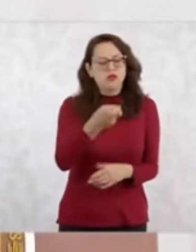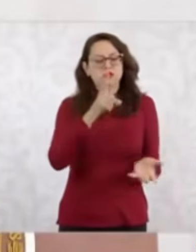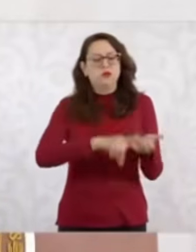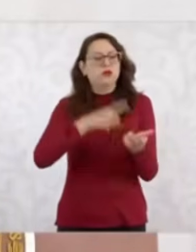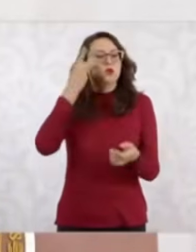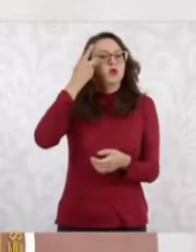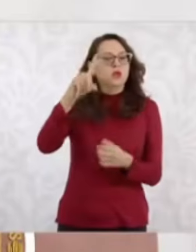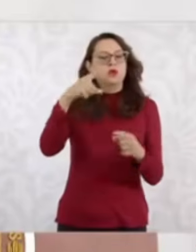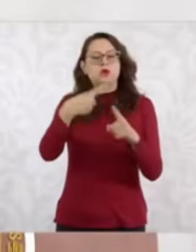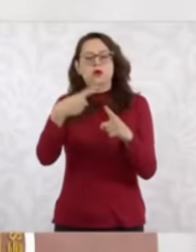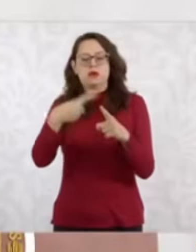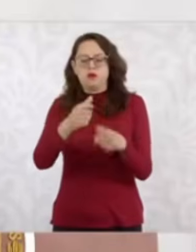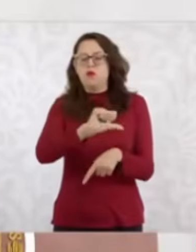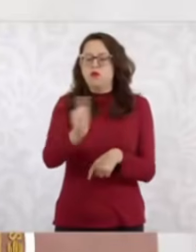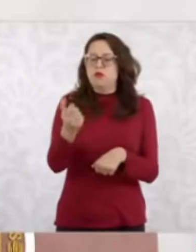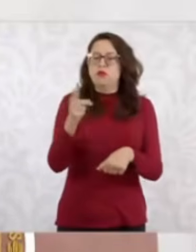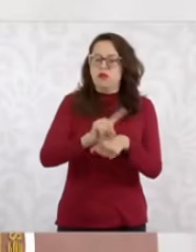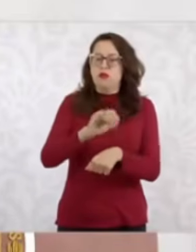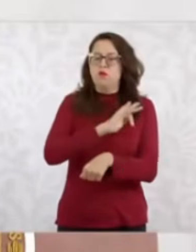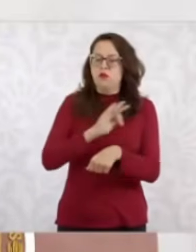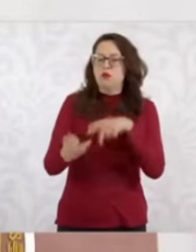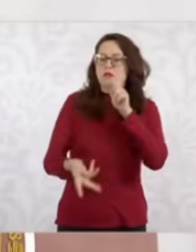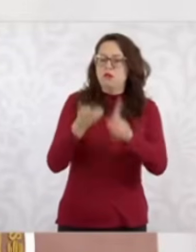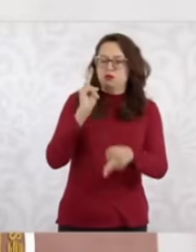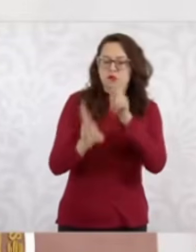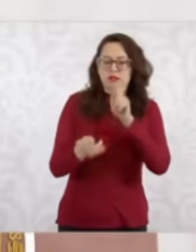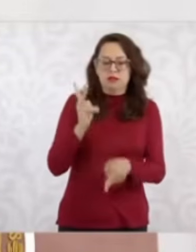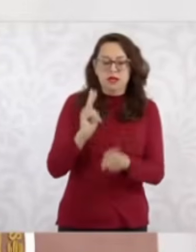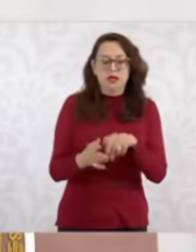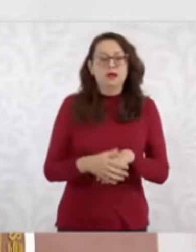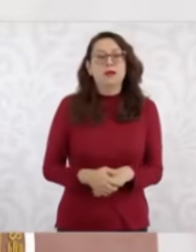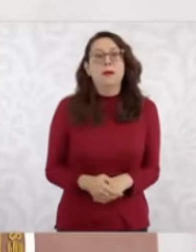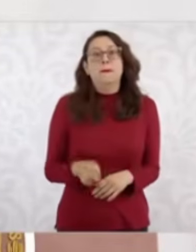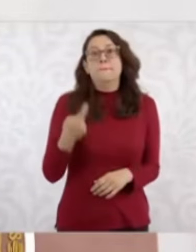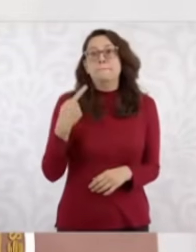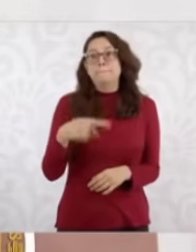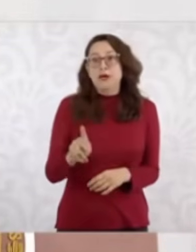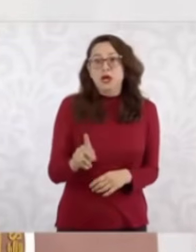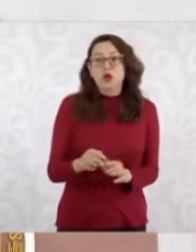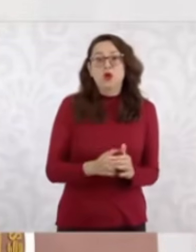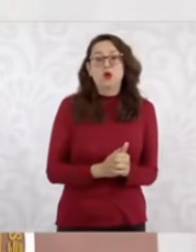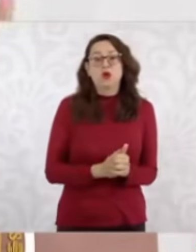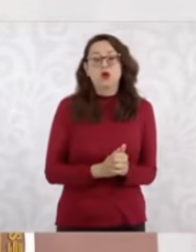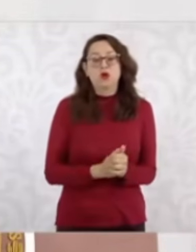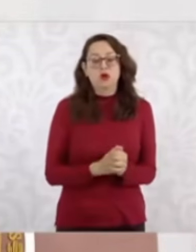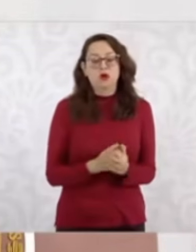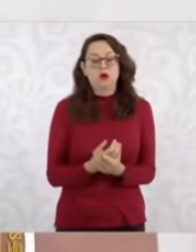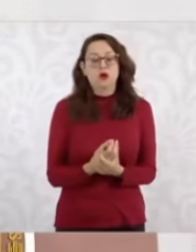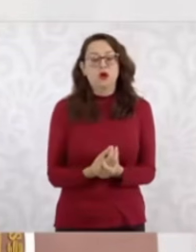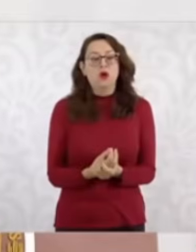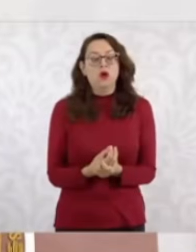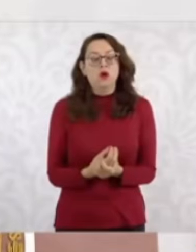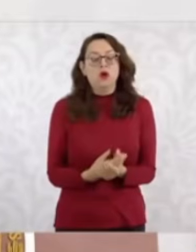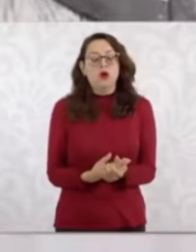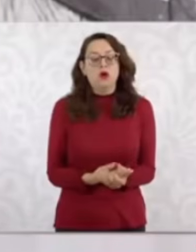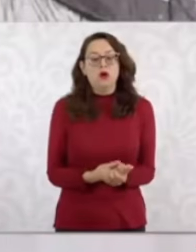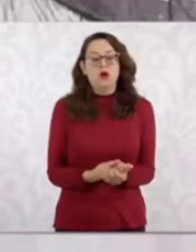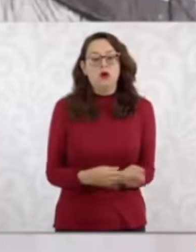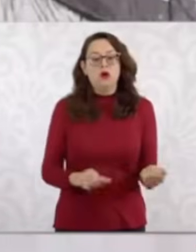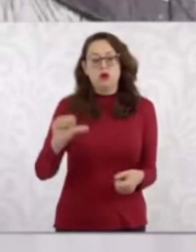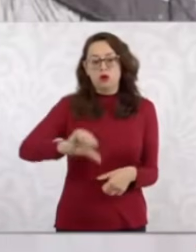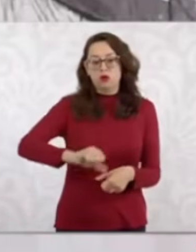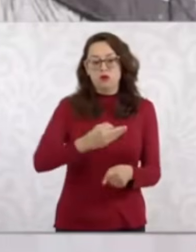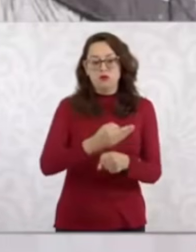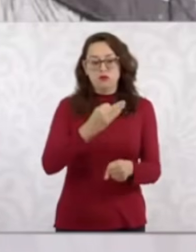podemos discutir aquí. Pero, digamos, hoy yo creo que hay que celebrar este tema del acuerdo que se